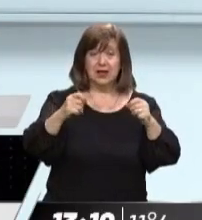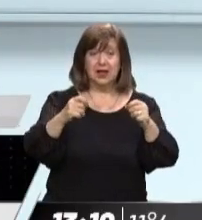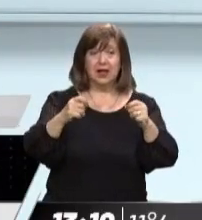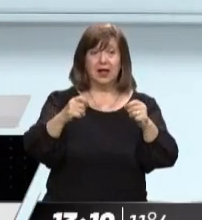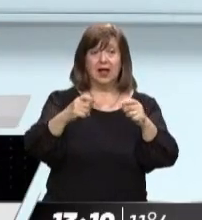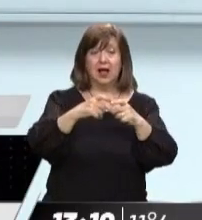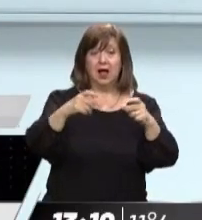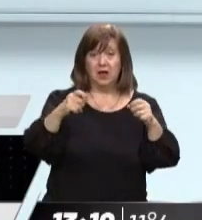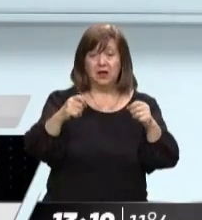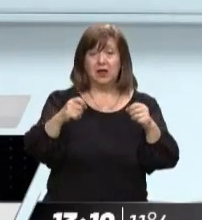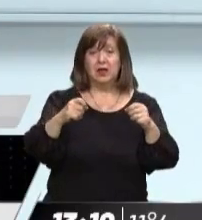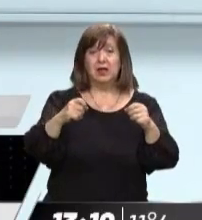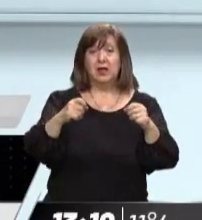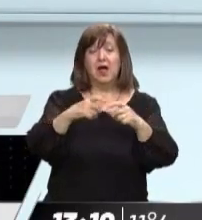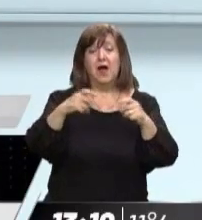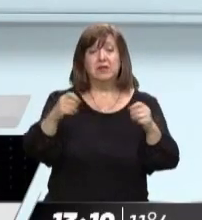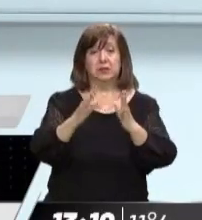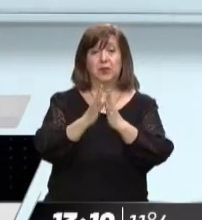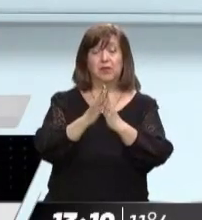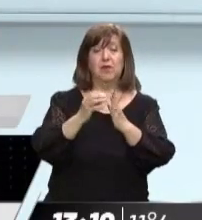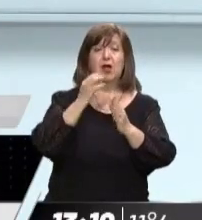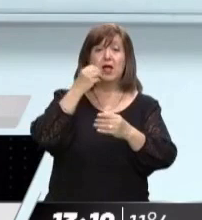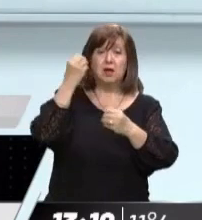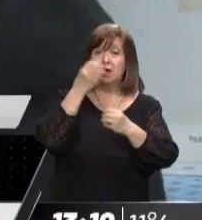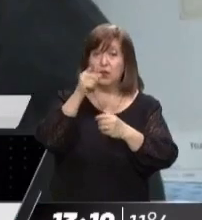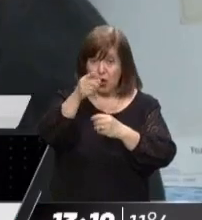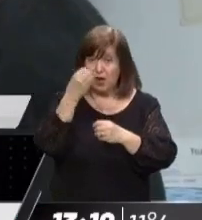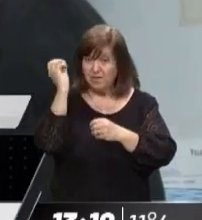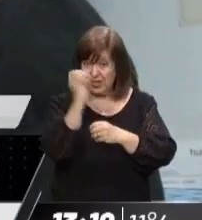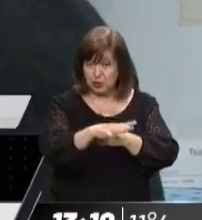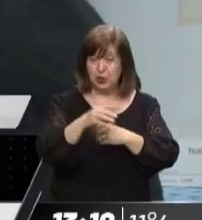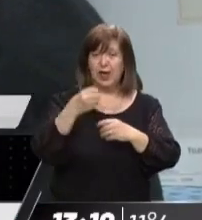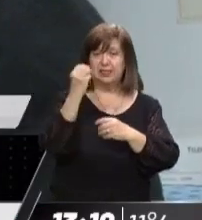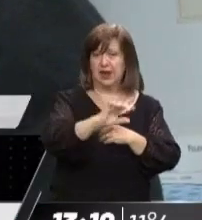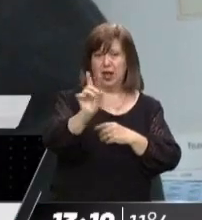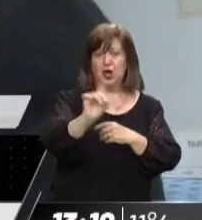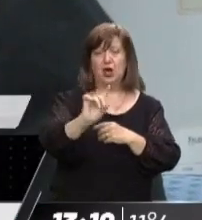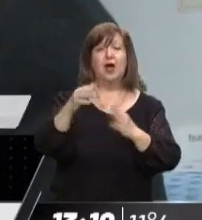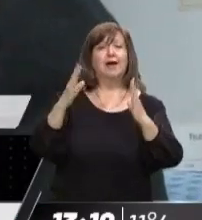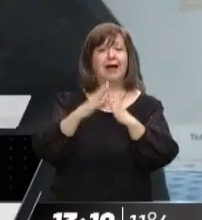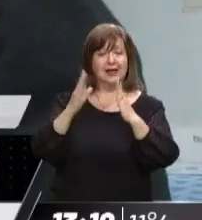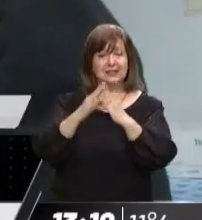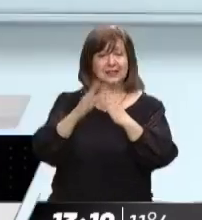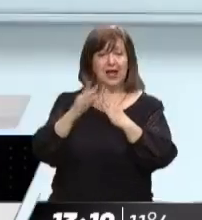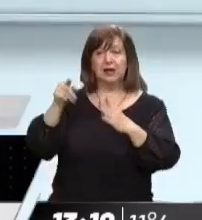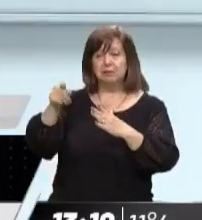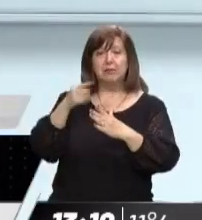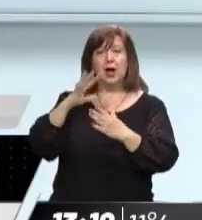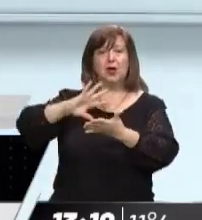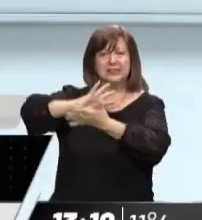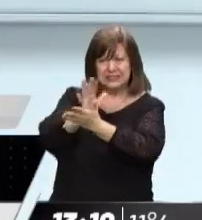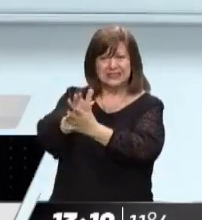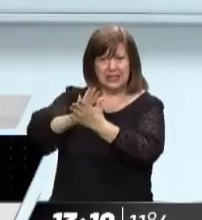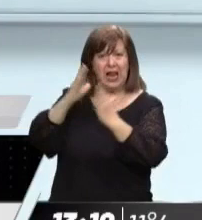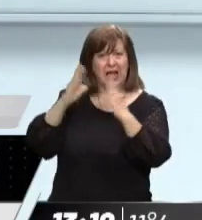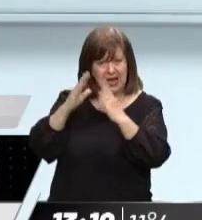agua y que pierdan esa condición. ¿Por qué? Porque la tanta publicidad que hay